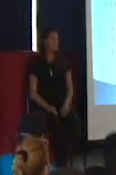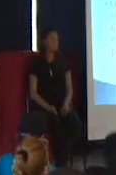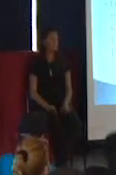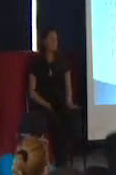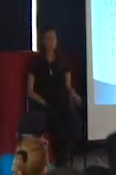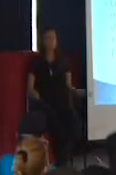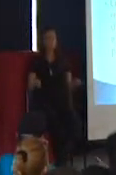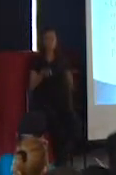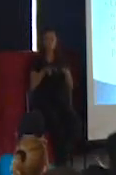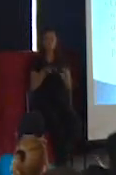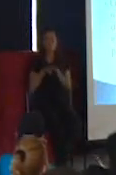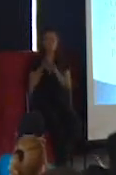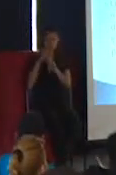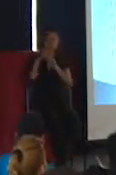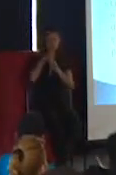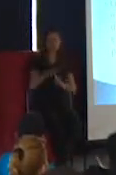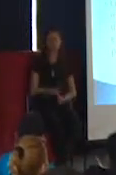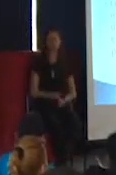discriminación.